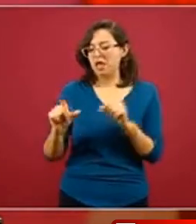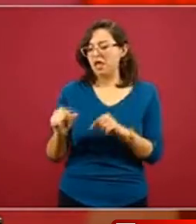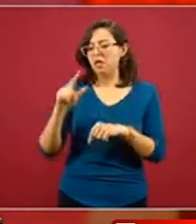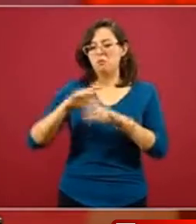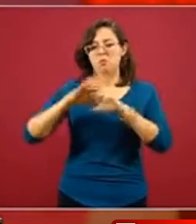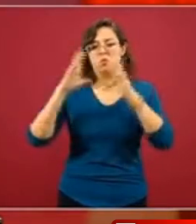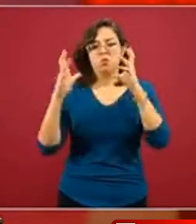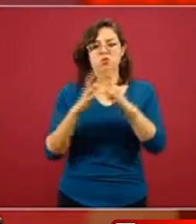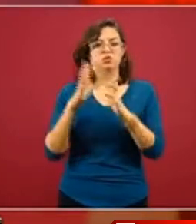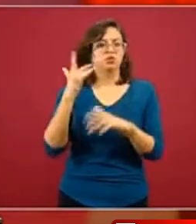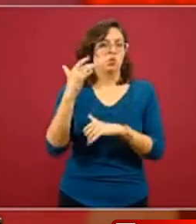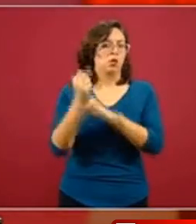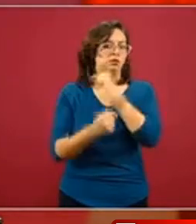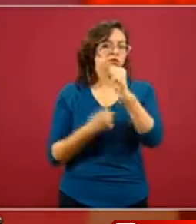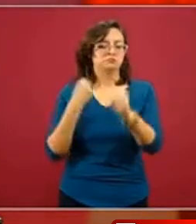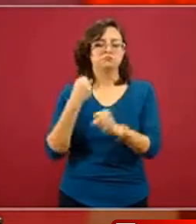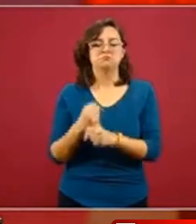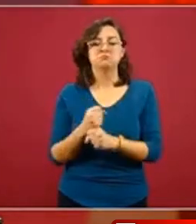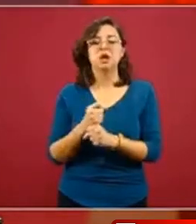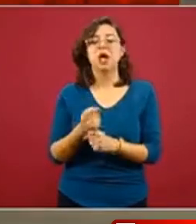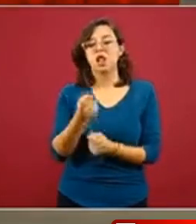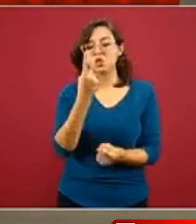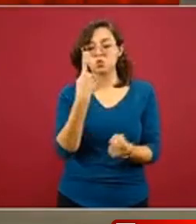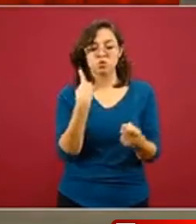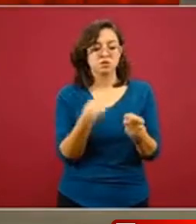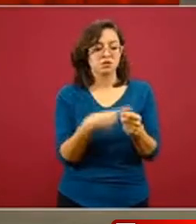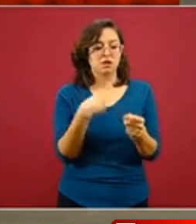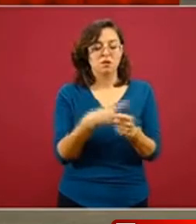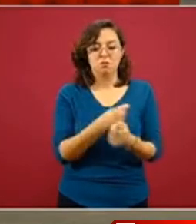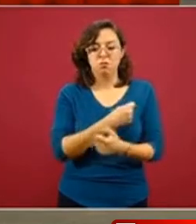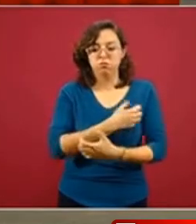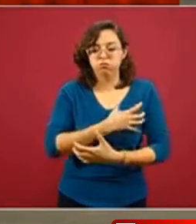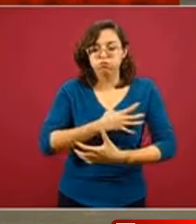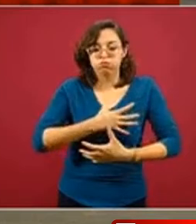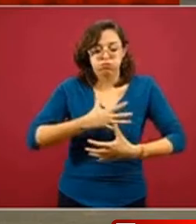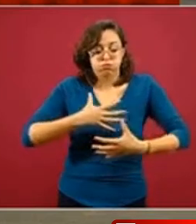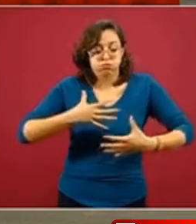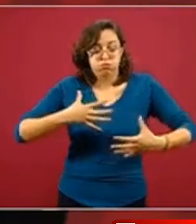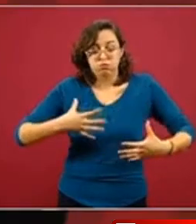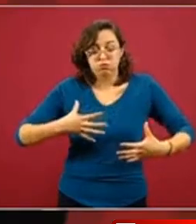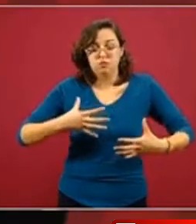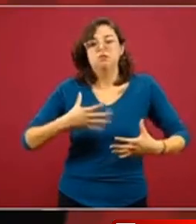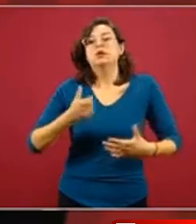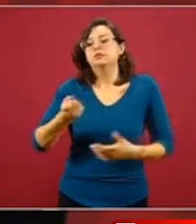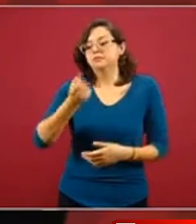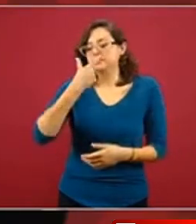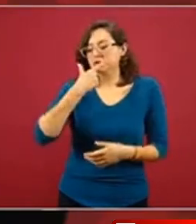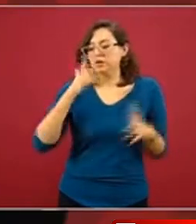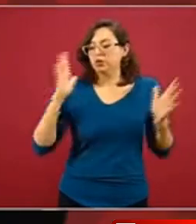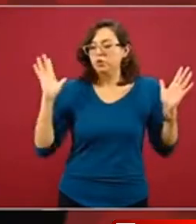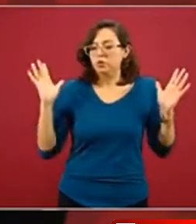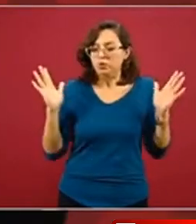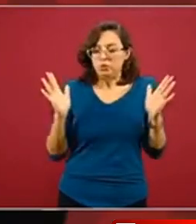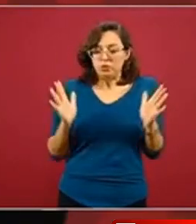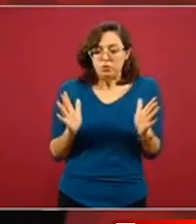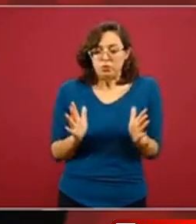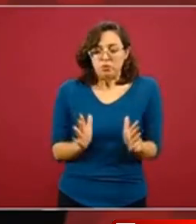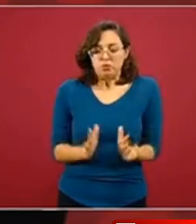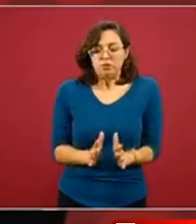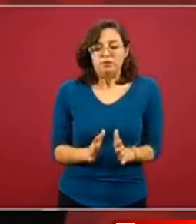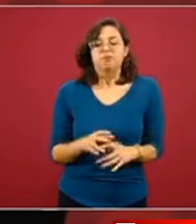50 años. Se utiliza para ciertas enfermedades inflamatorias que tienen una inflamación